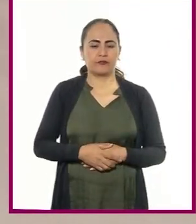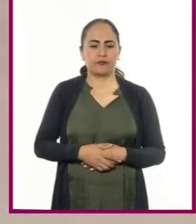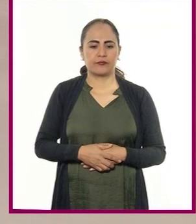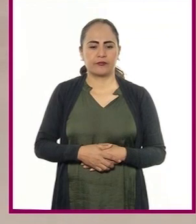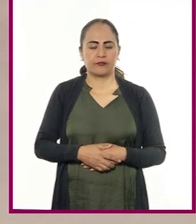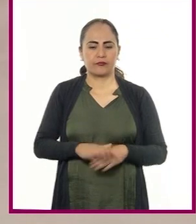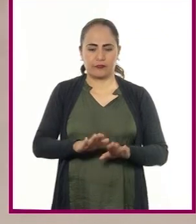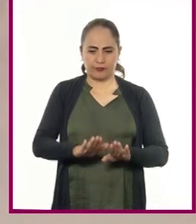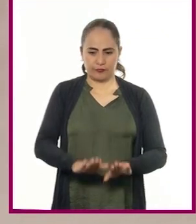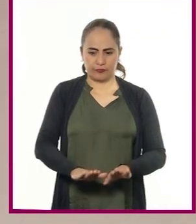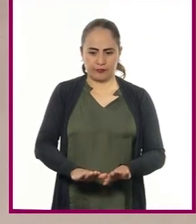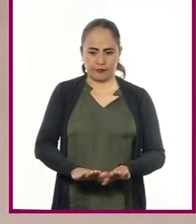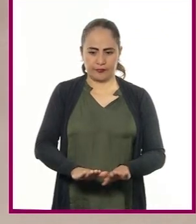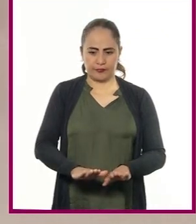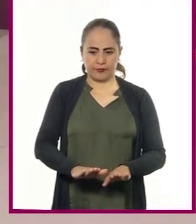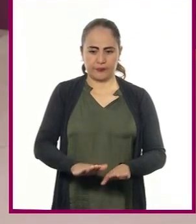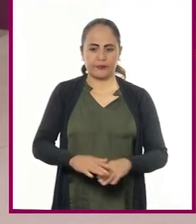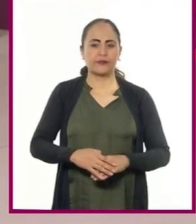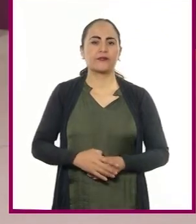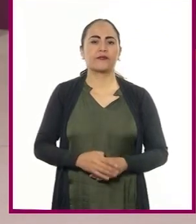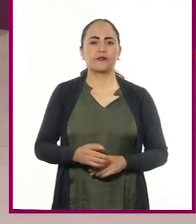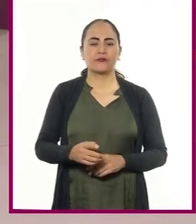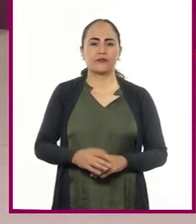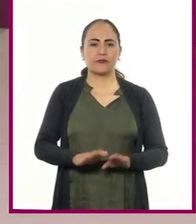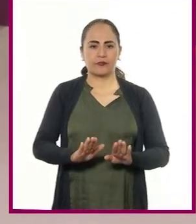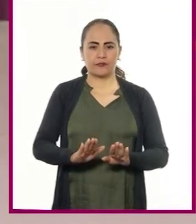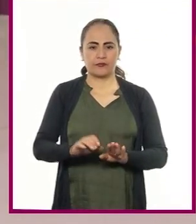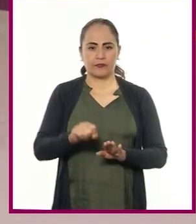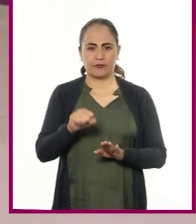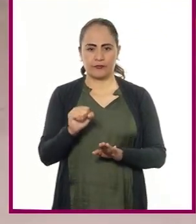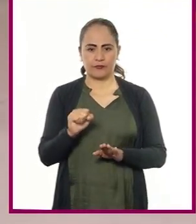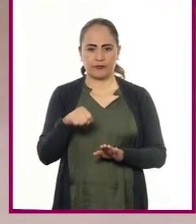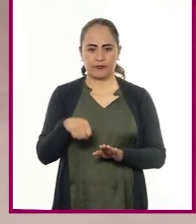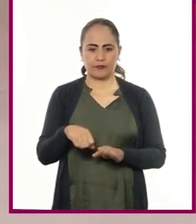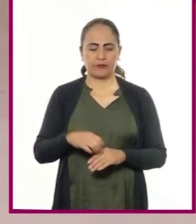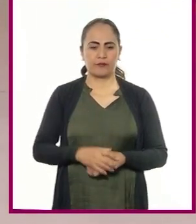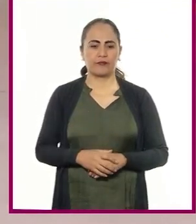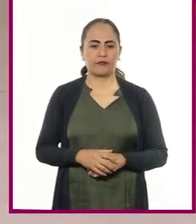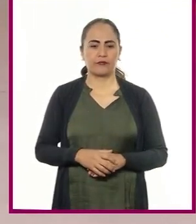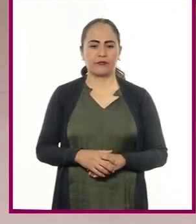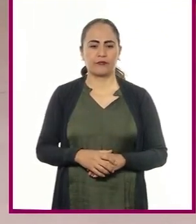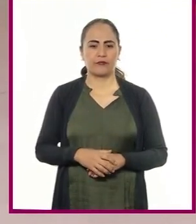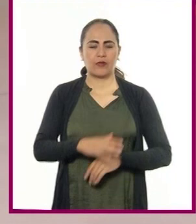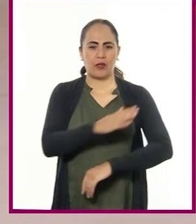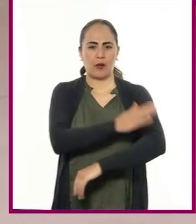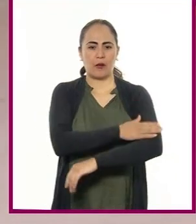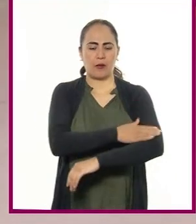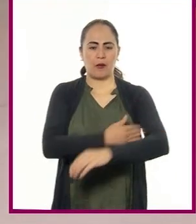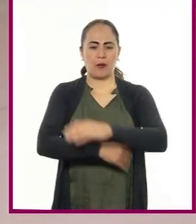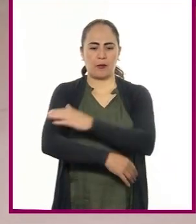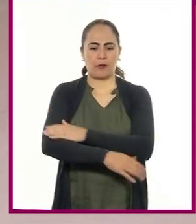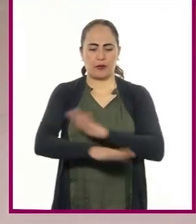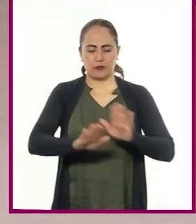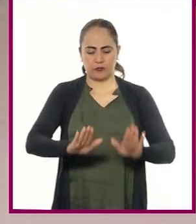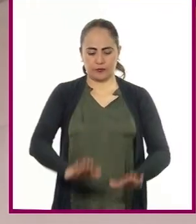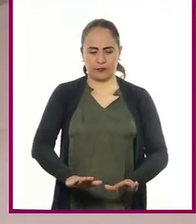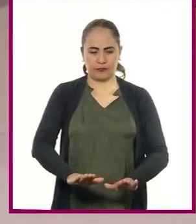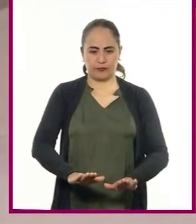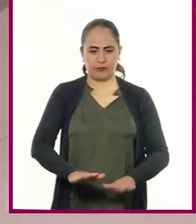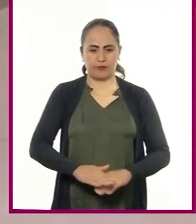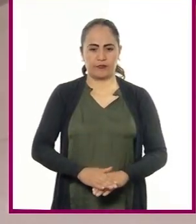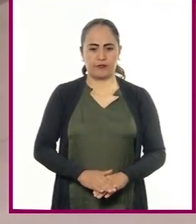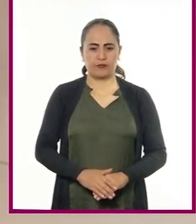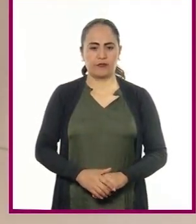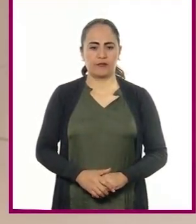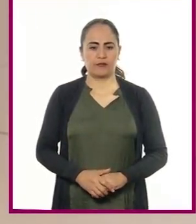Ahí nos quedamos un poquito. Bajamos y colocamos brazos en manos en el piso.